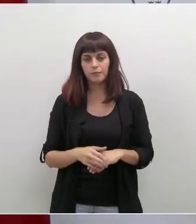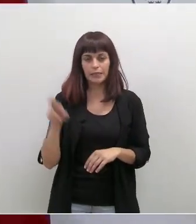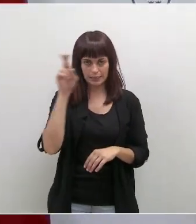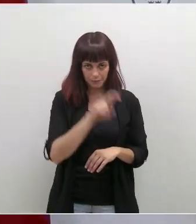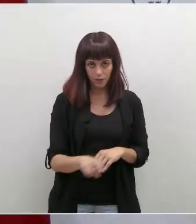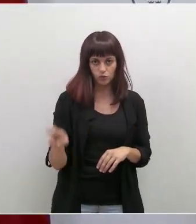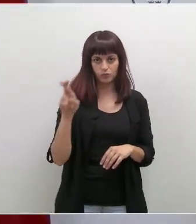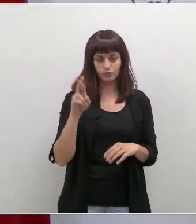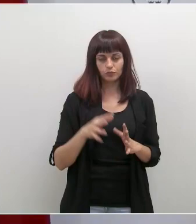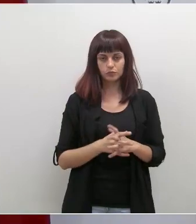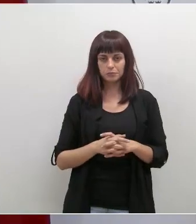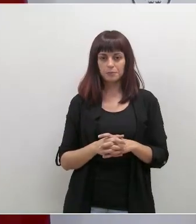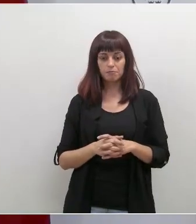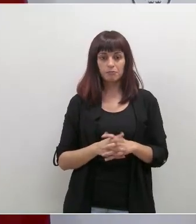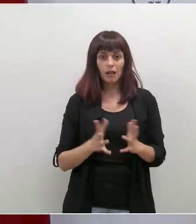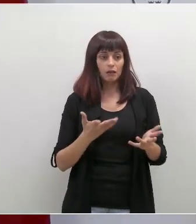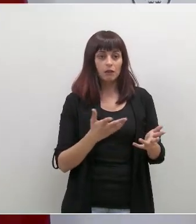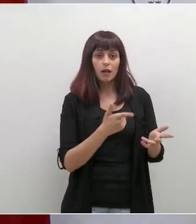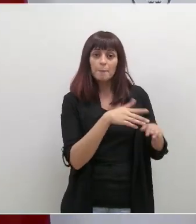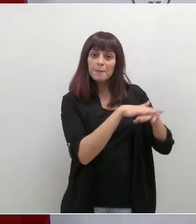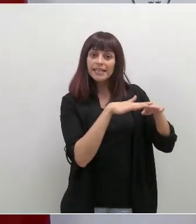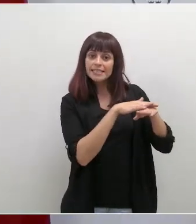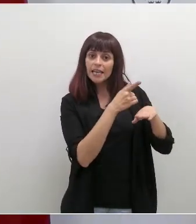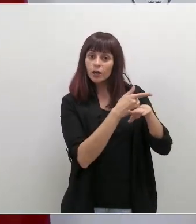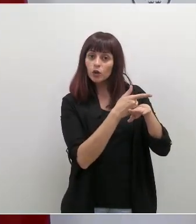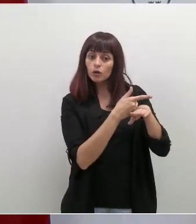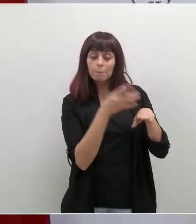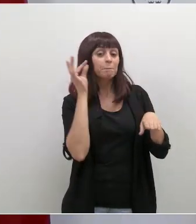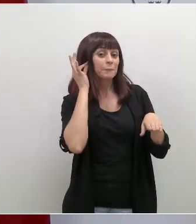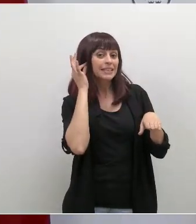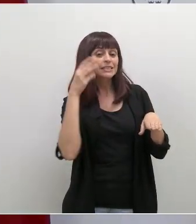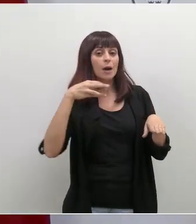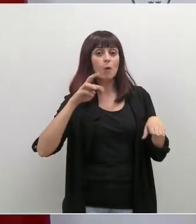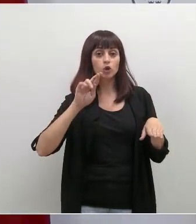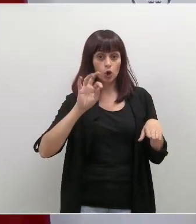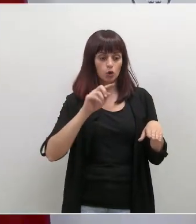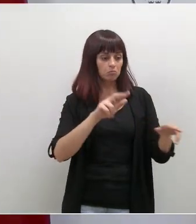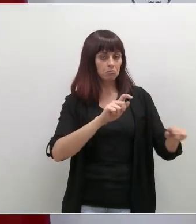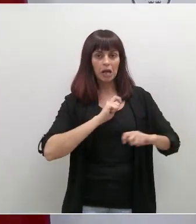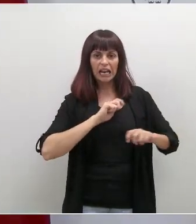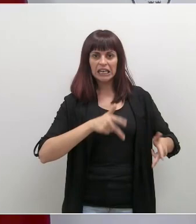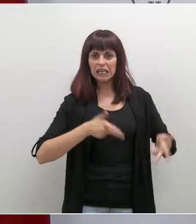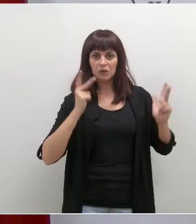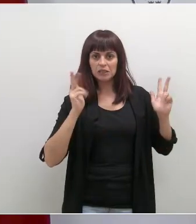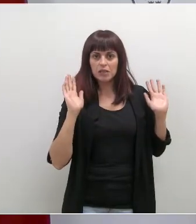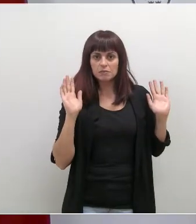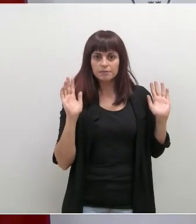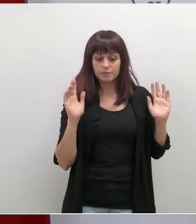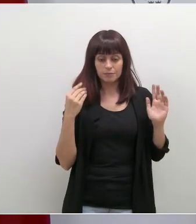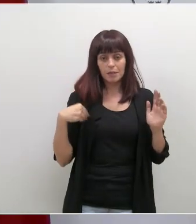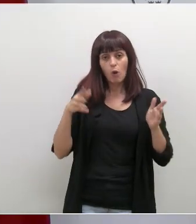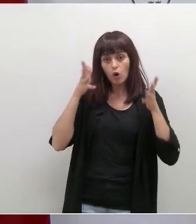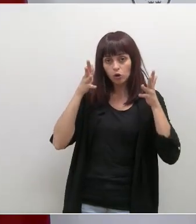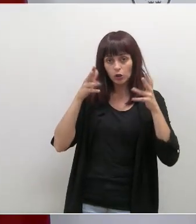repito, se nos da libertad desde el Ministerio, según la ministra Montoro, según transmitió en el Consejo de Política Fiscal